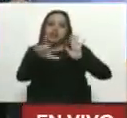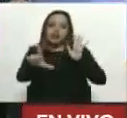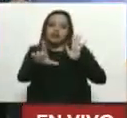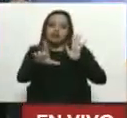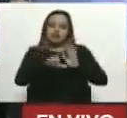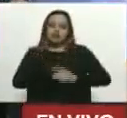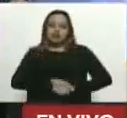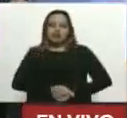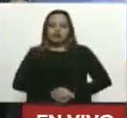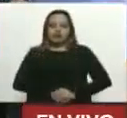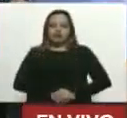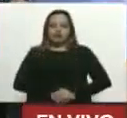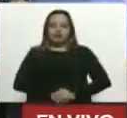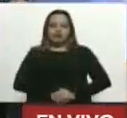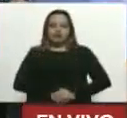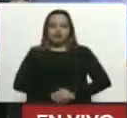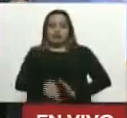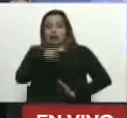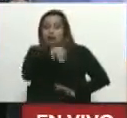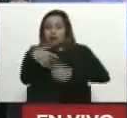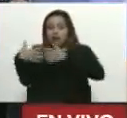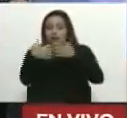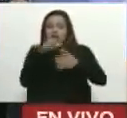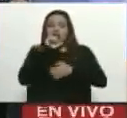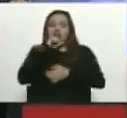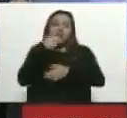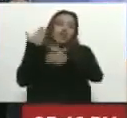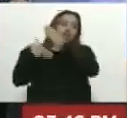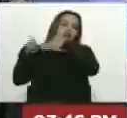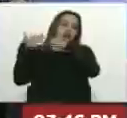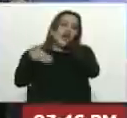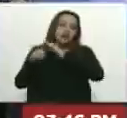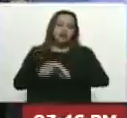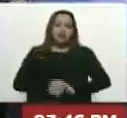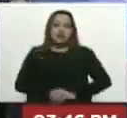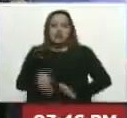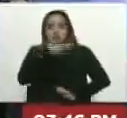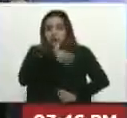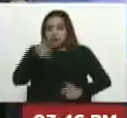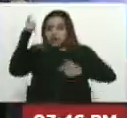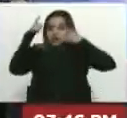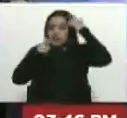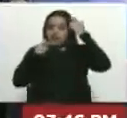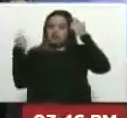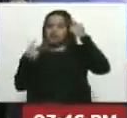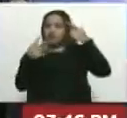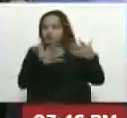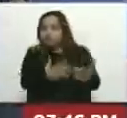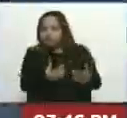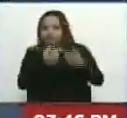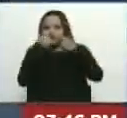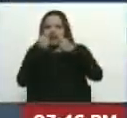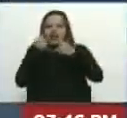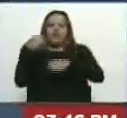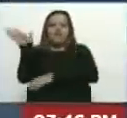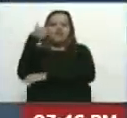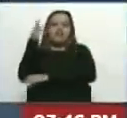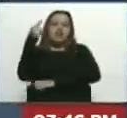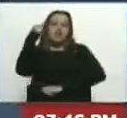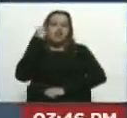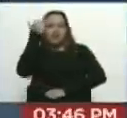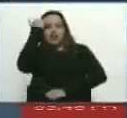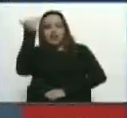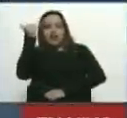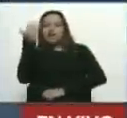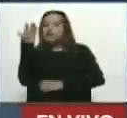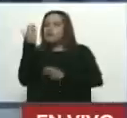la libertad. Así que eso es una batalla vieja. El comandante Chávez lo que hizo fue retomar las banderas bolivarianas, muchas veces